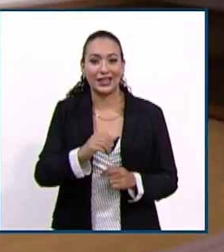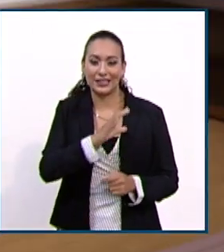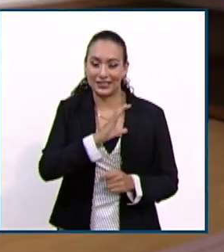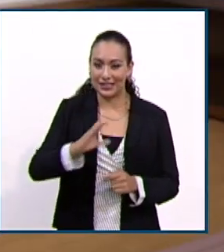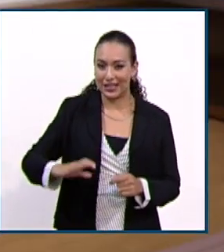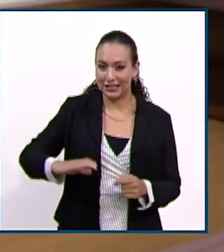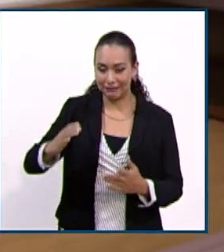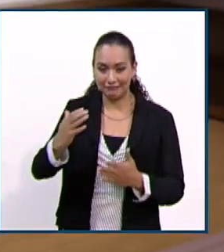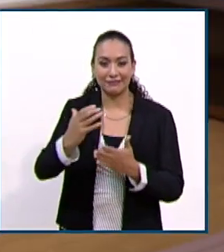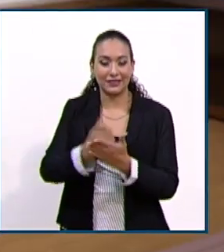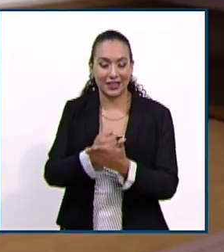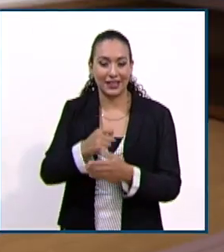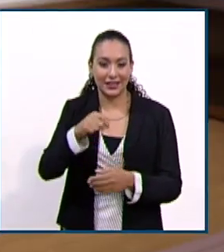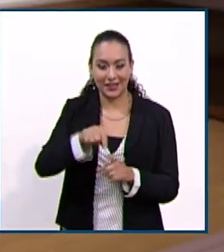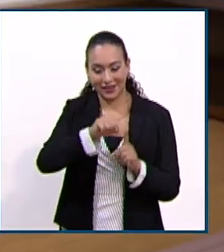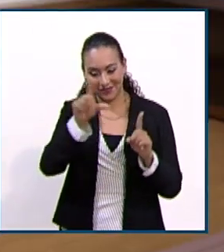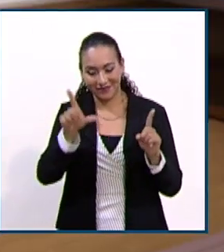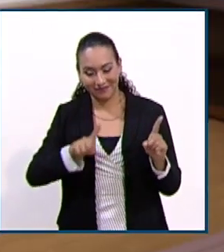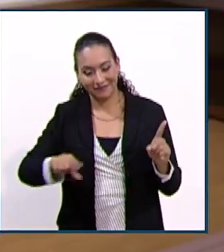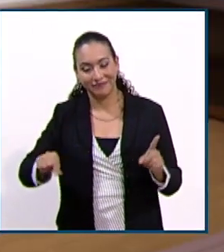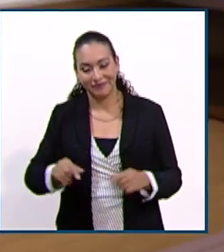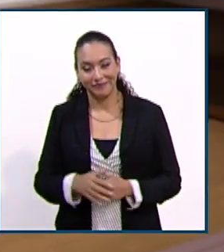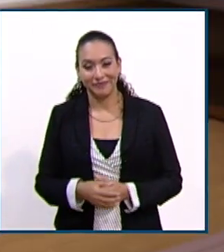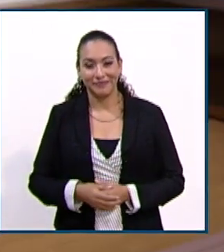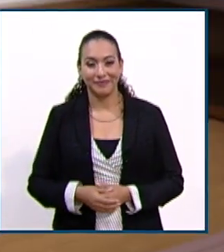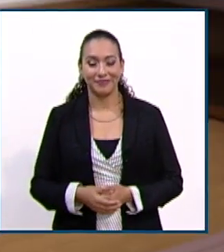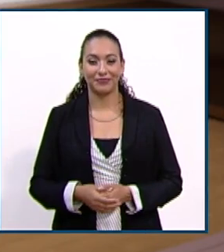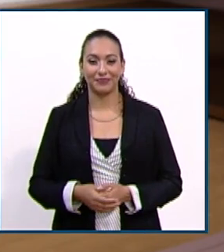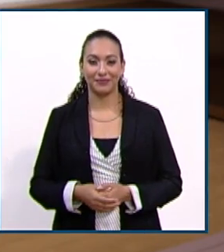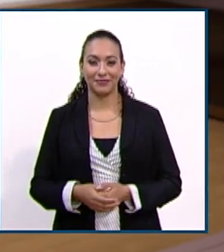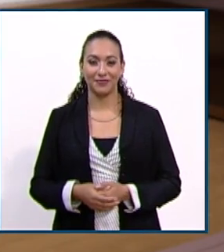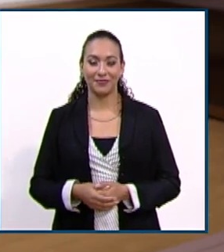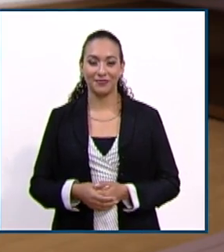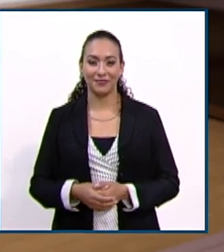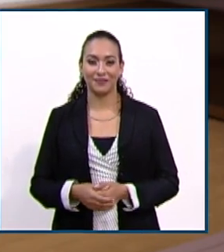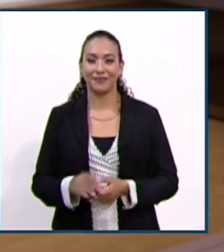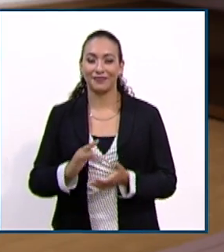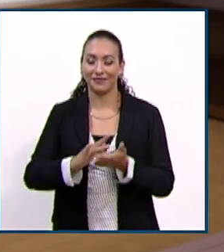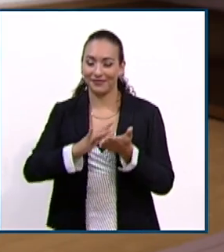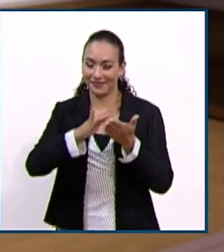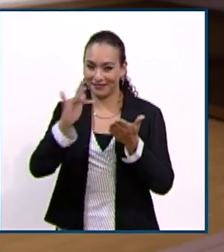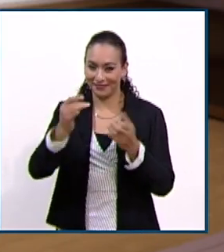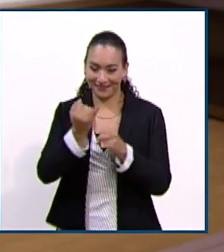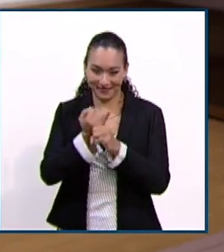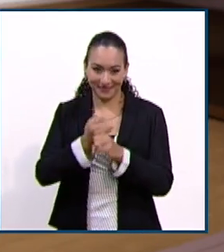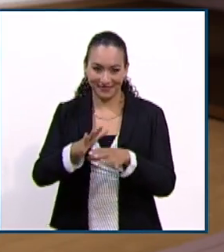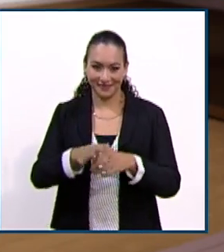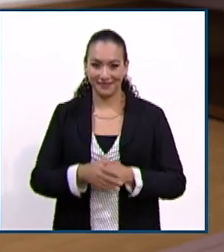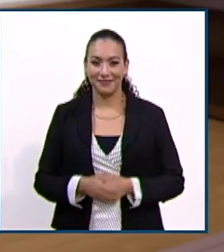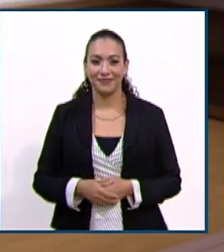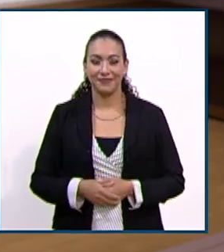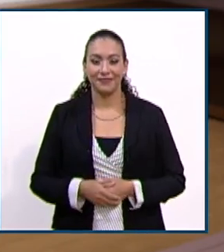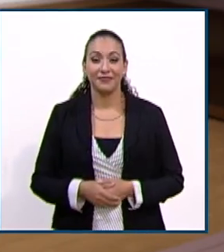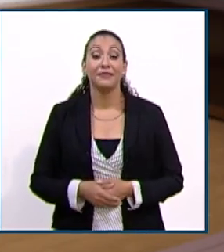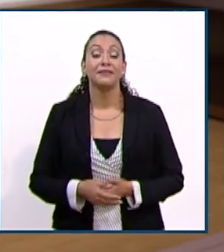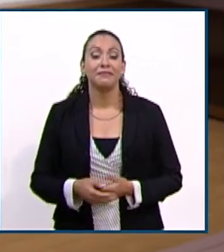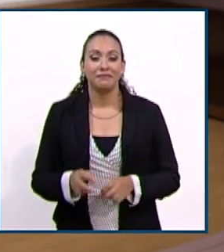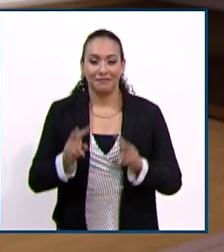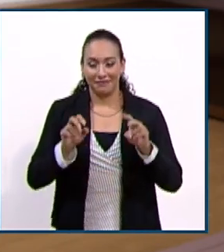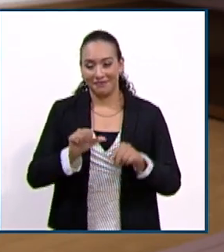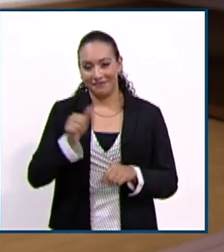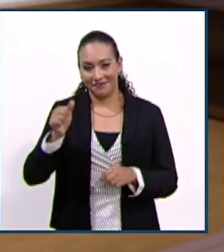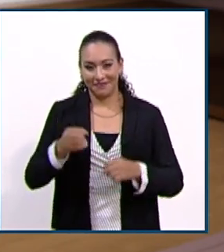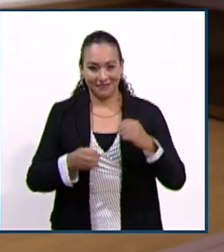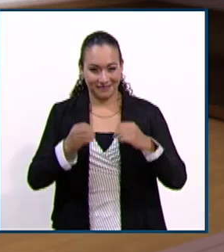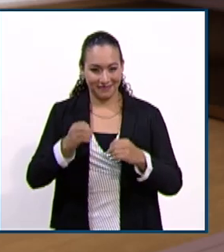de elección popular. Es la información que tenemos. Muchas gracias, Juan Carlos, por la información. Y en otro asunto, la